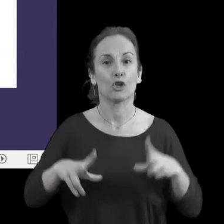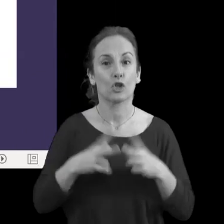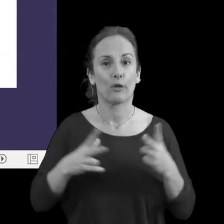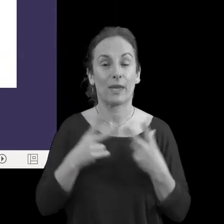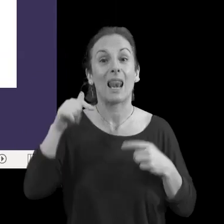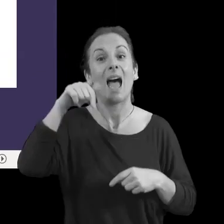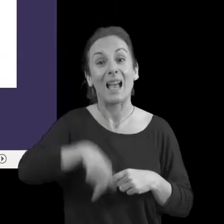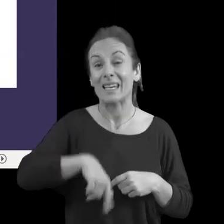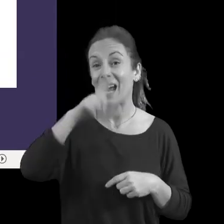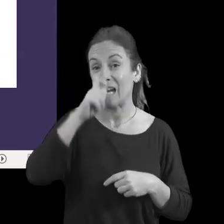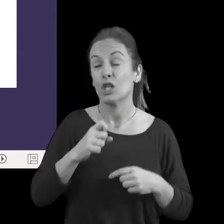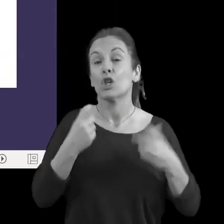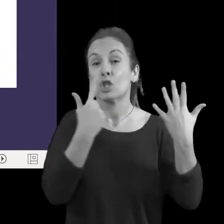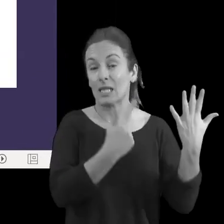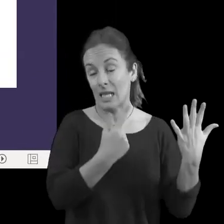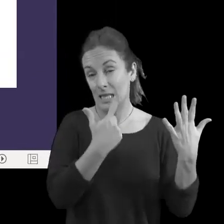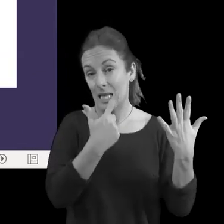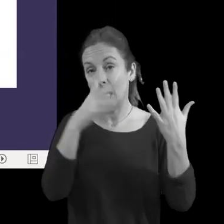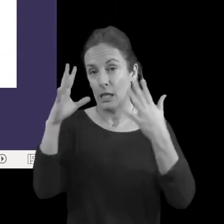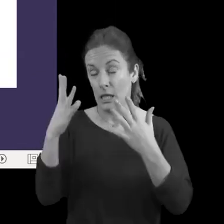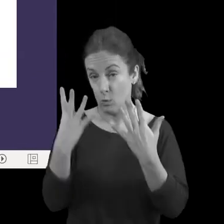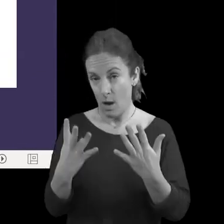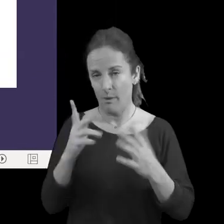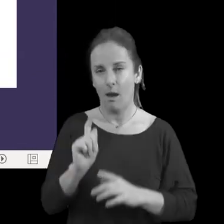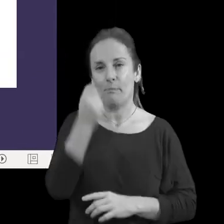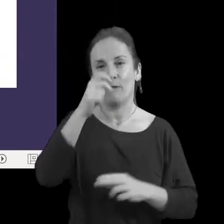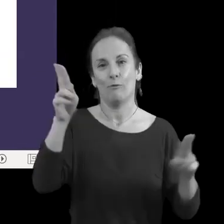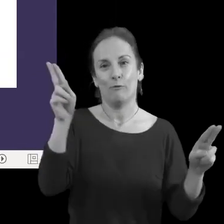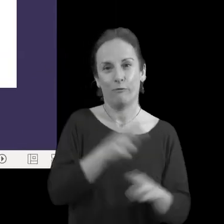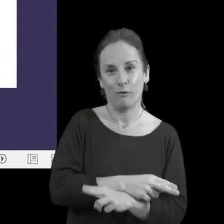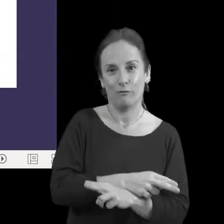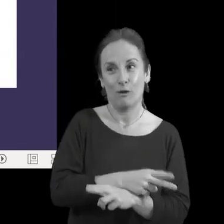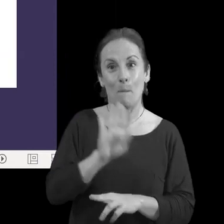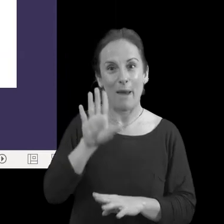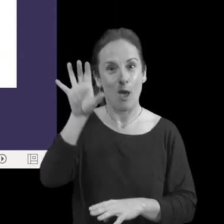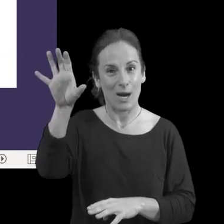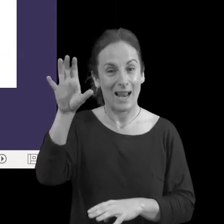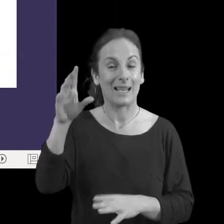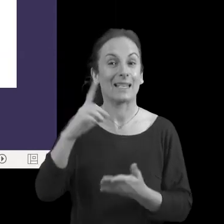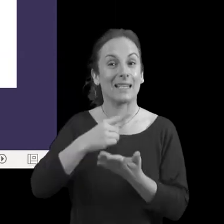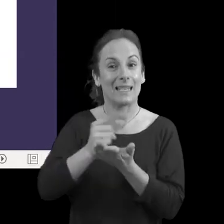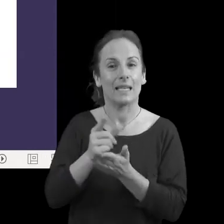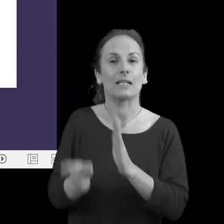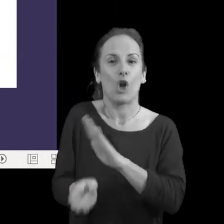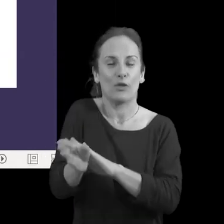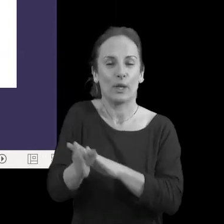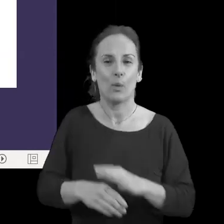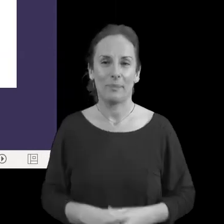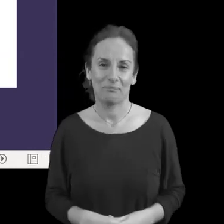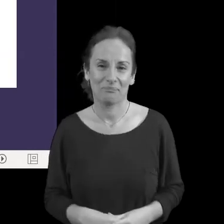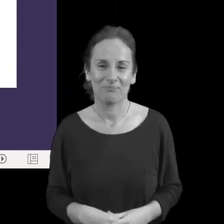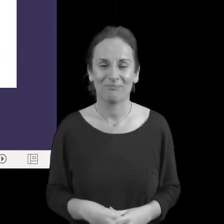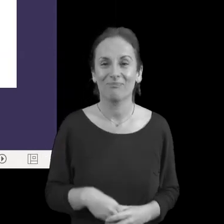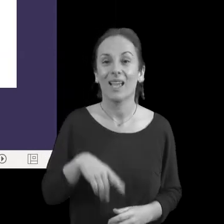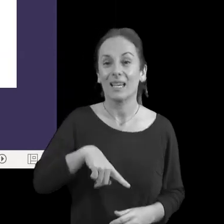año 79, ¿no? Bueno, en España celebramos este Día de Visibilidad Lesbiana desde el 2008, que siempre es muy buena excusa